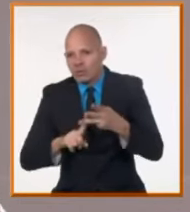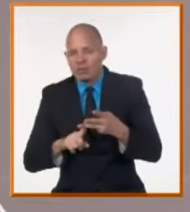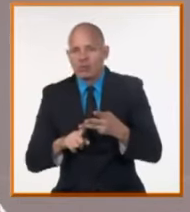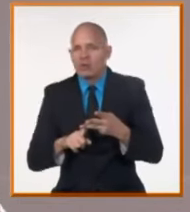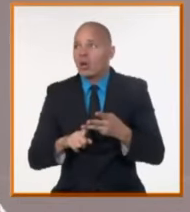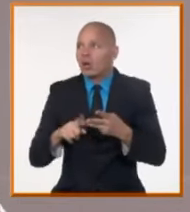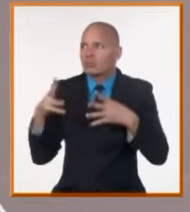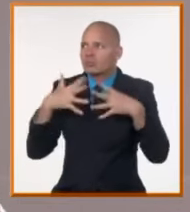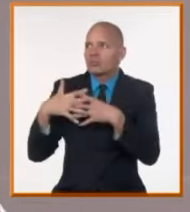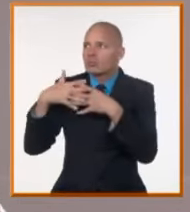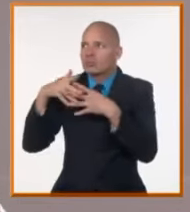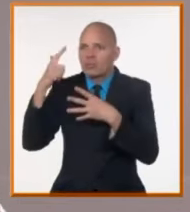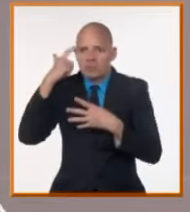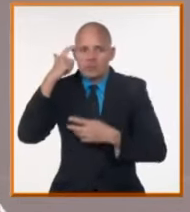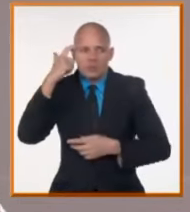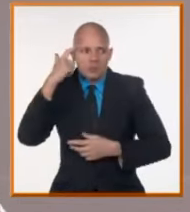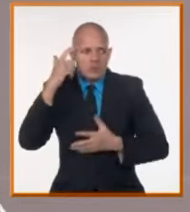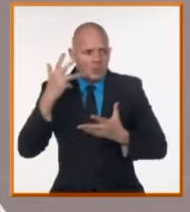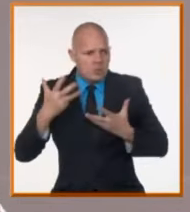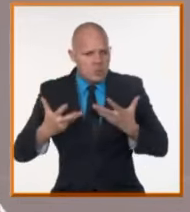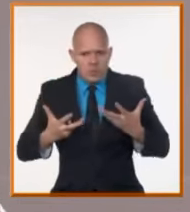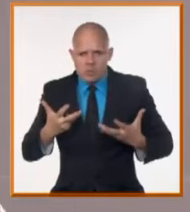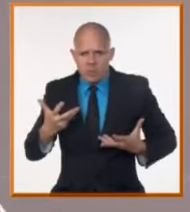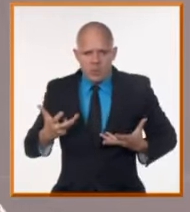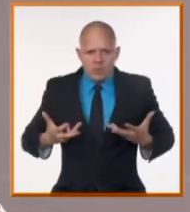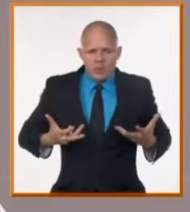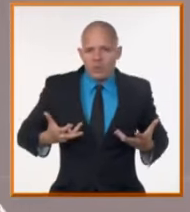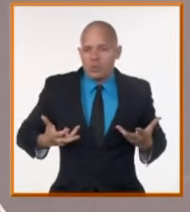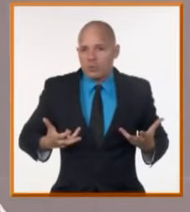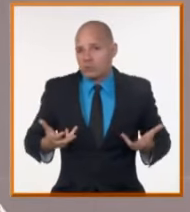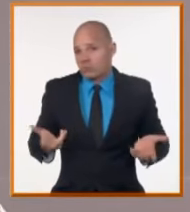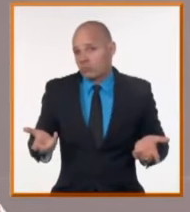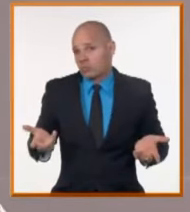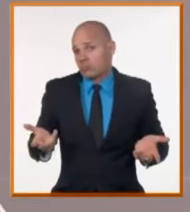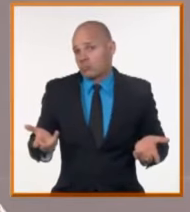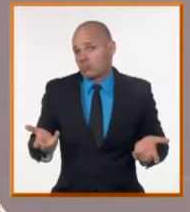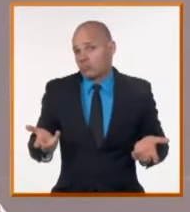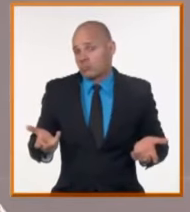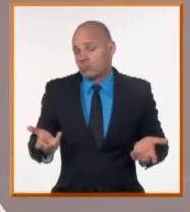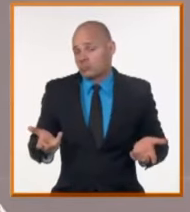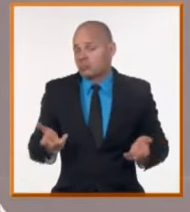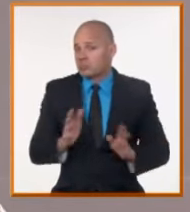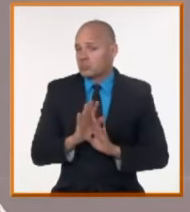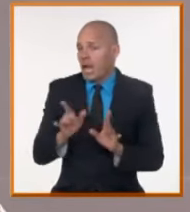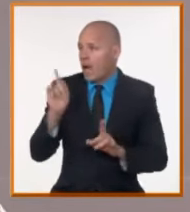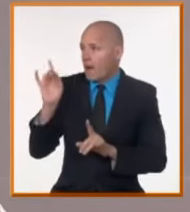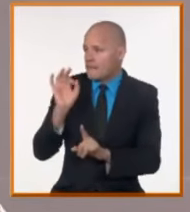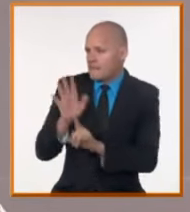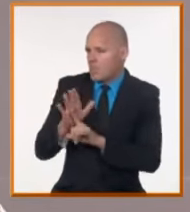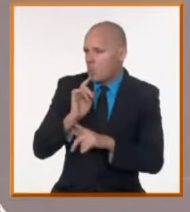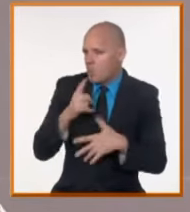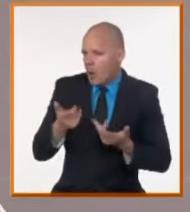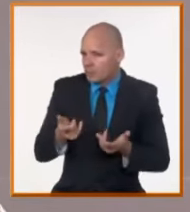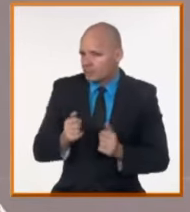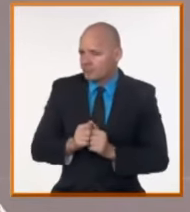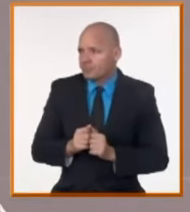a poco los procesos revolucionarios. Y en ese sentido los Estados Unidos empiezan a ocuparse de una manera